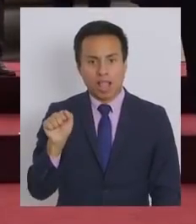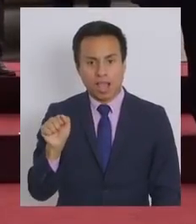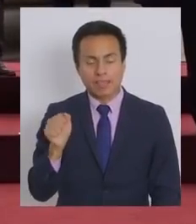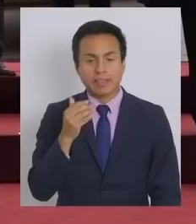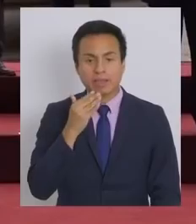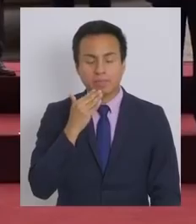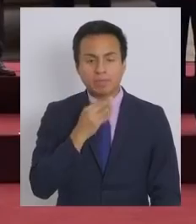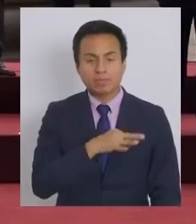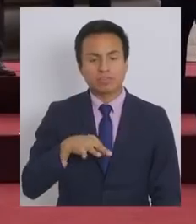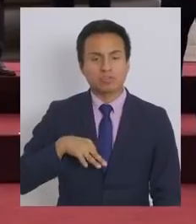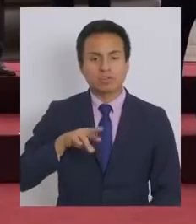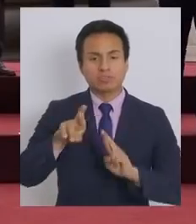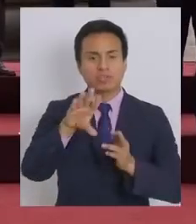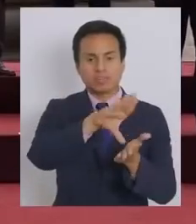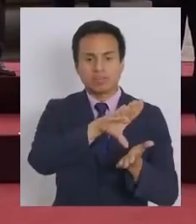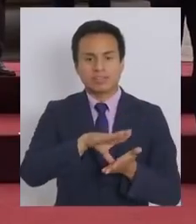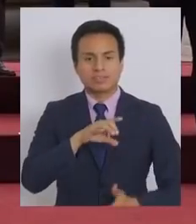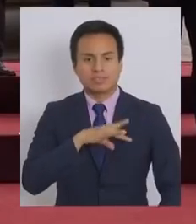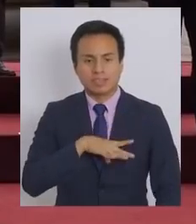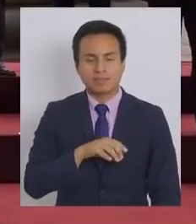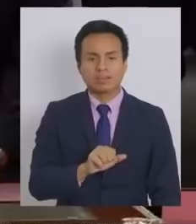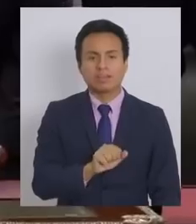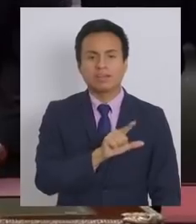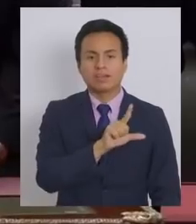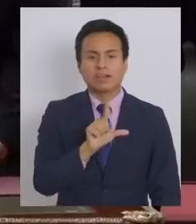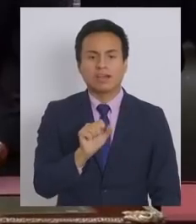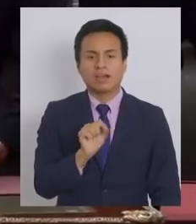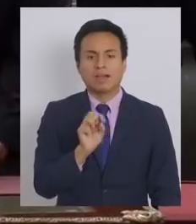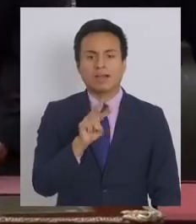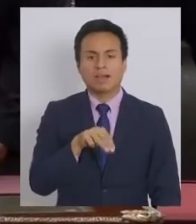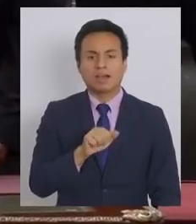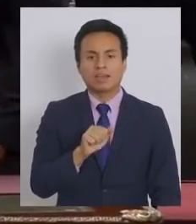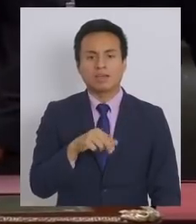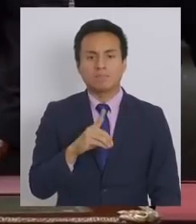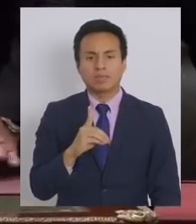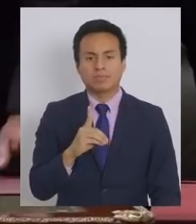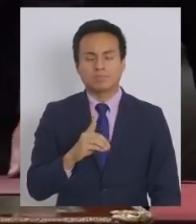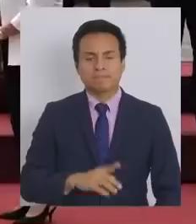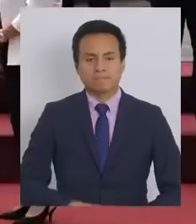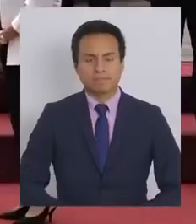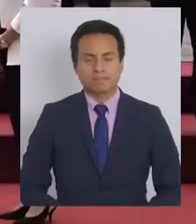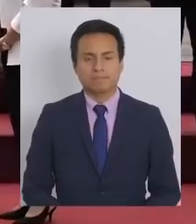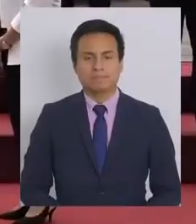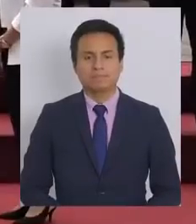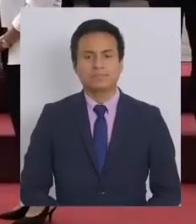el ministro de Relaciones Exteriores de Chile, señor Andrés Alamán.